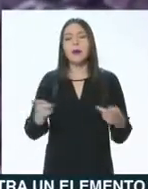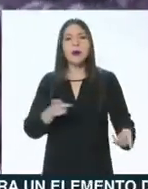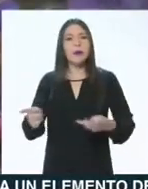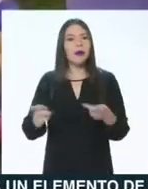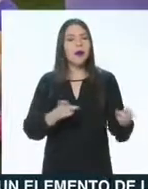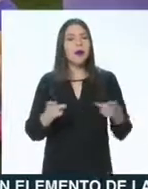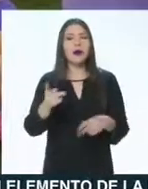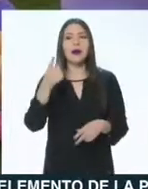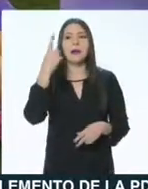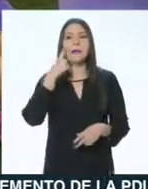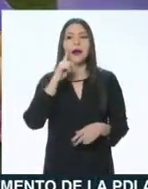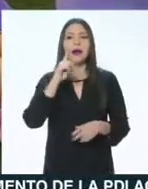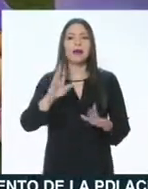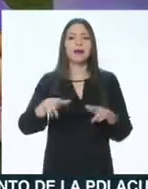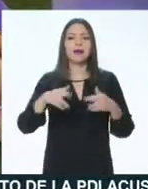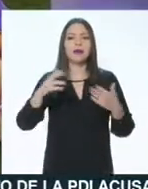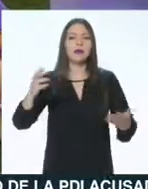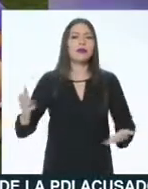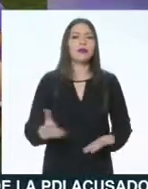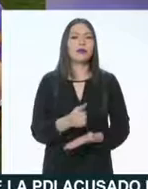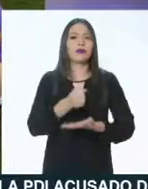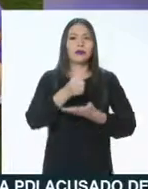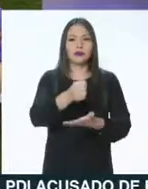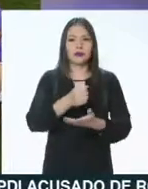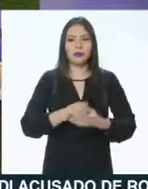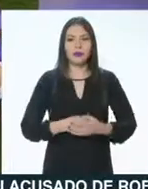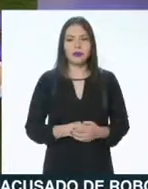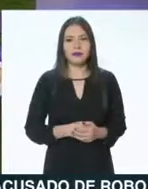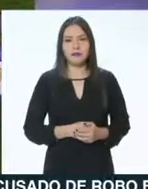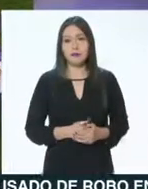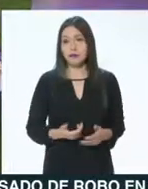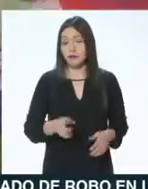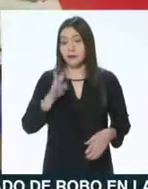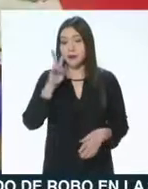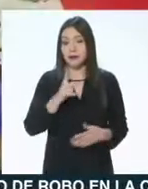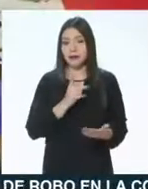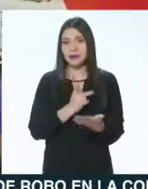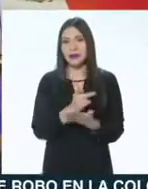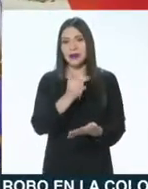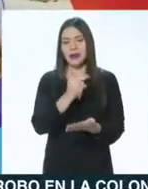para conseguir este triunfo? Pues en realidad fue una odisea porque